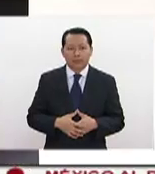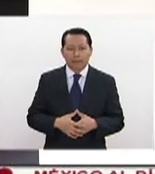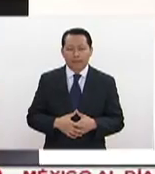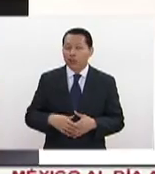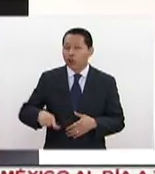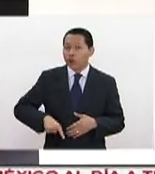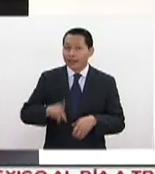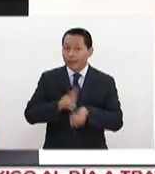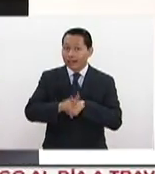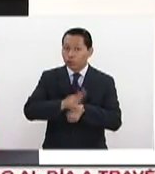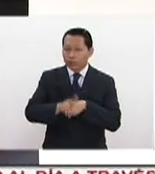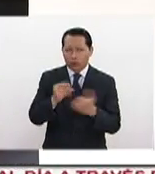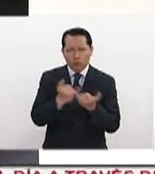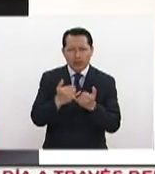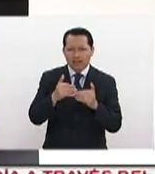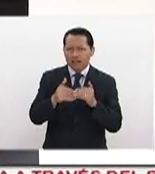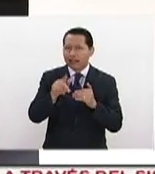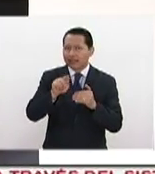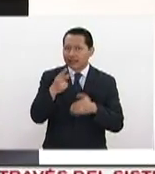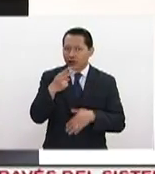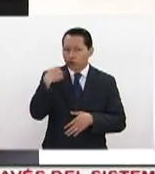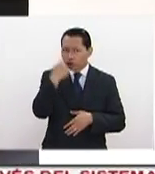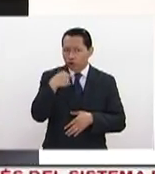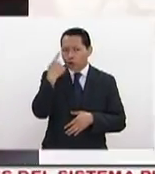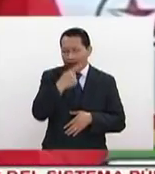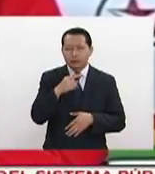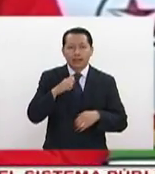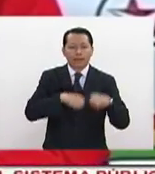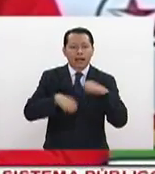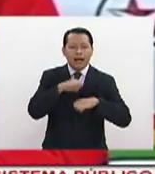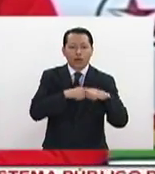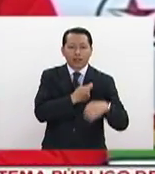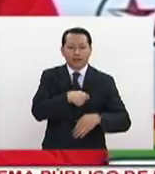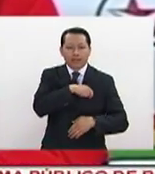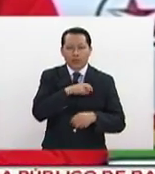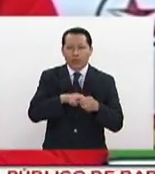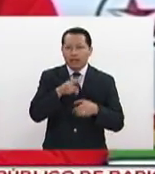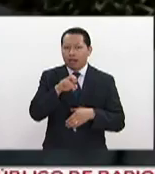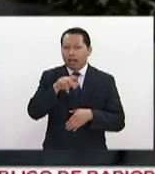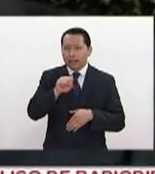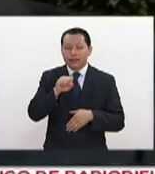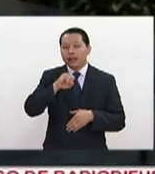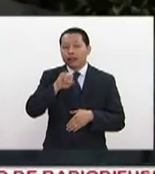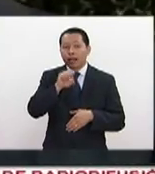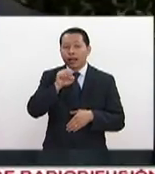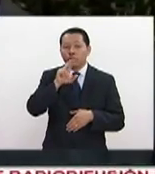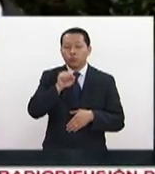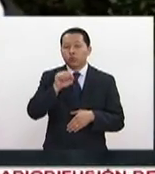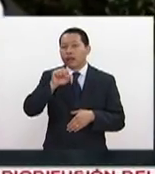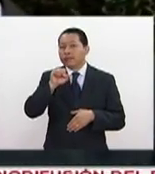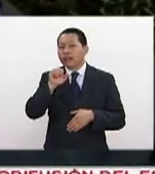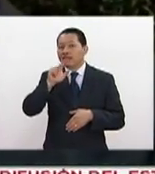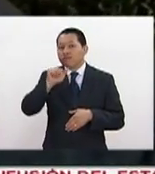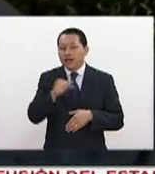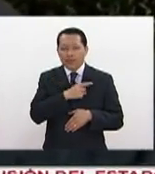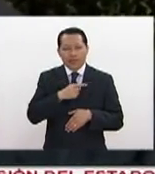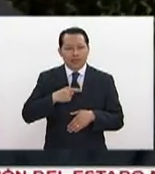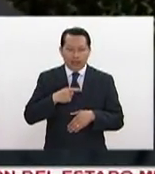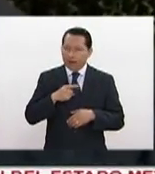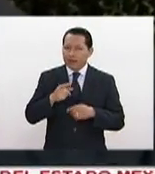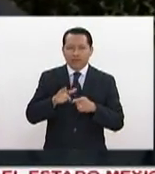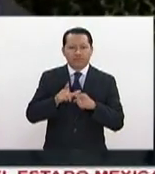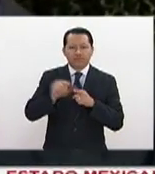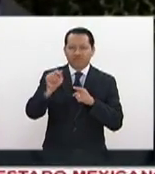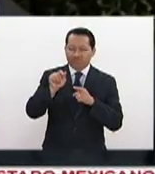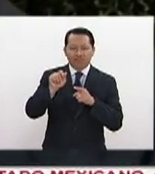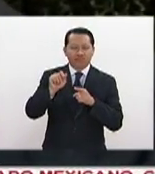El gobierno de Venezuela dio un plazo de 72 horas al embajador de España en Caracas, Jesús Silva Fernández, para que abandone ese país